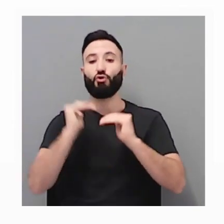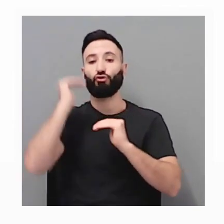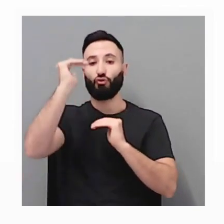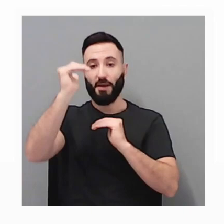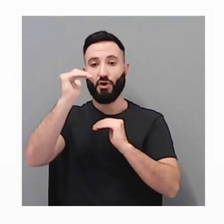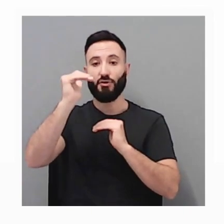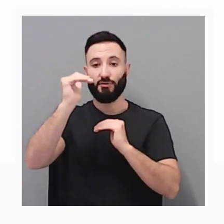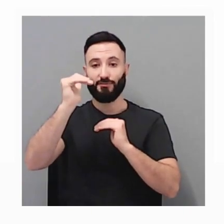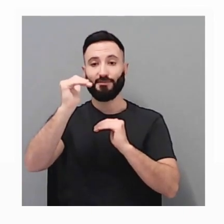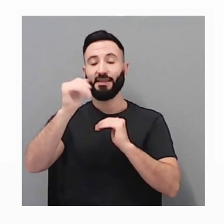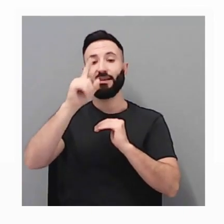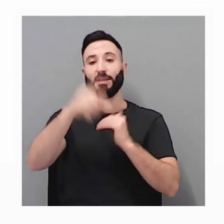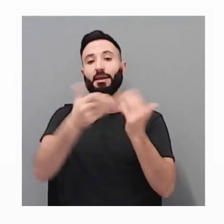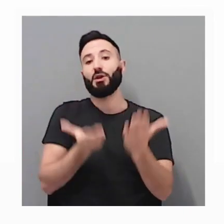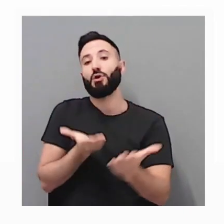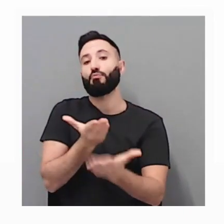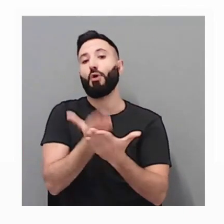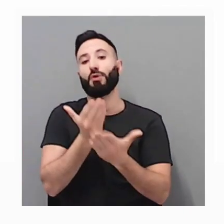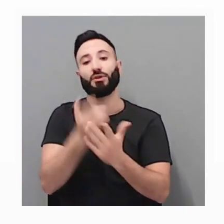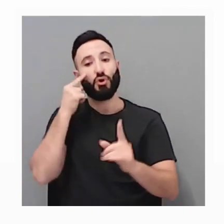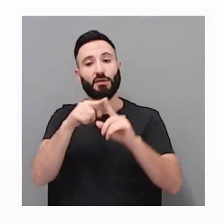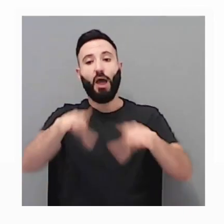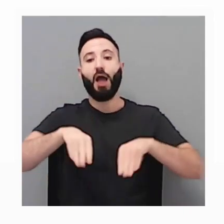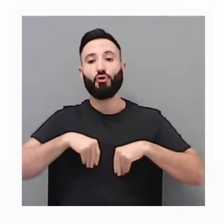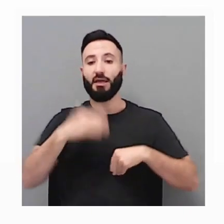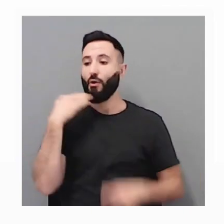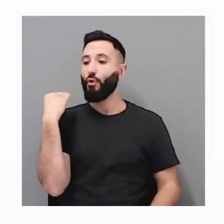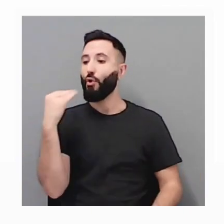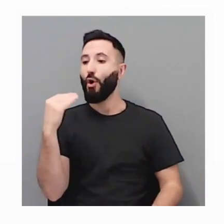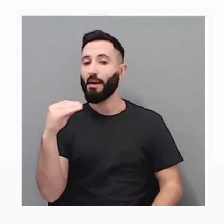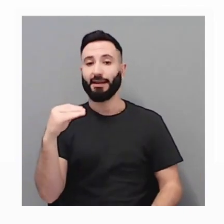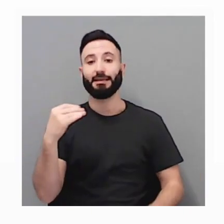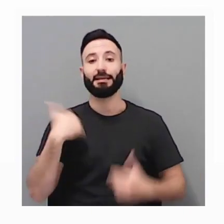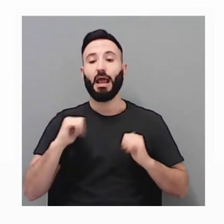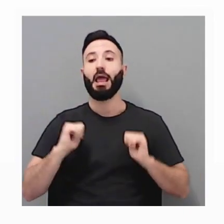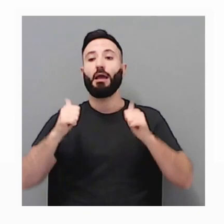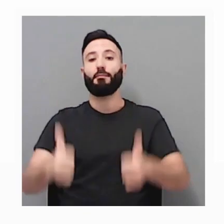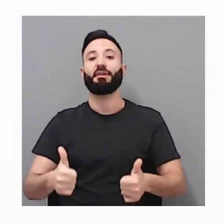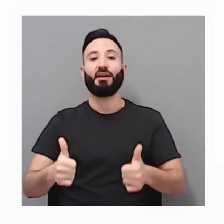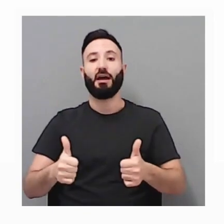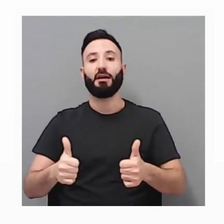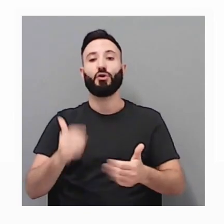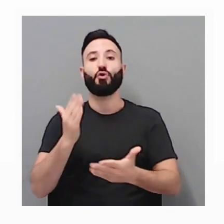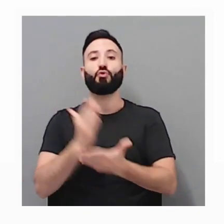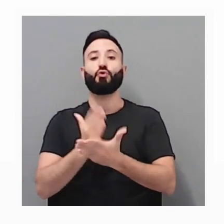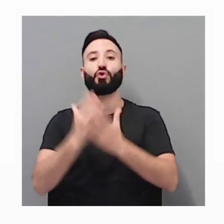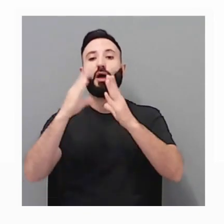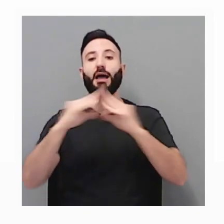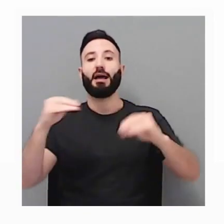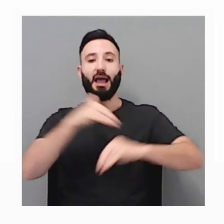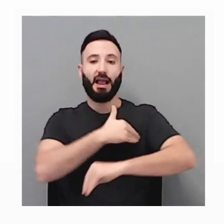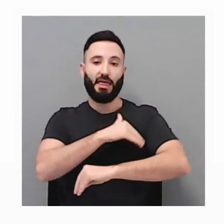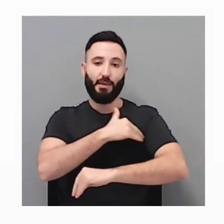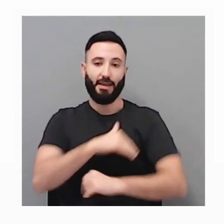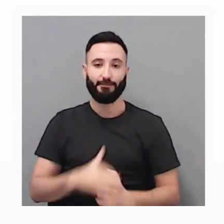una propuesta de acogida de los jóvenes cuando empiezan su percurso en la academia.